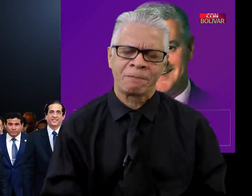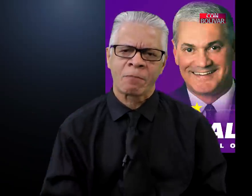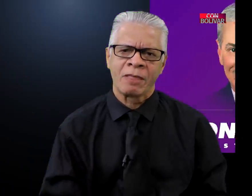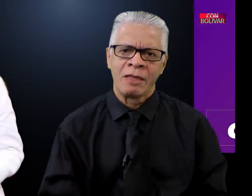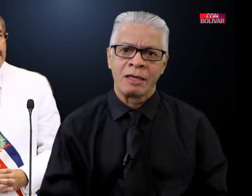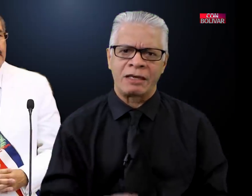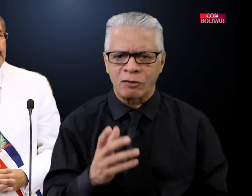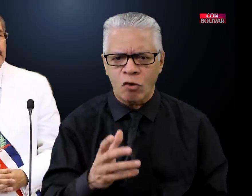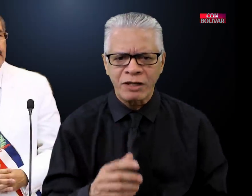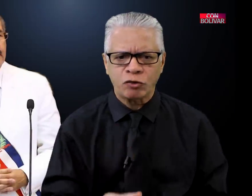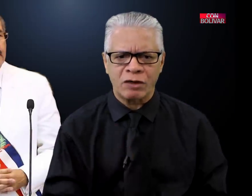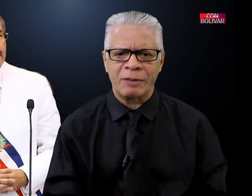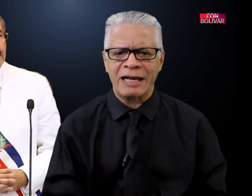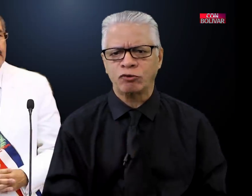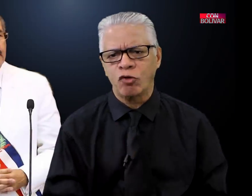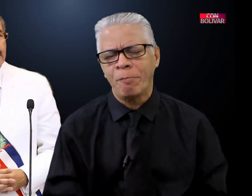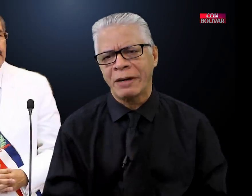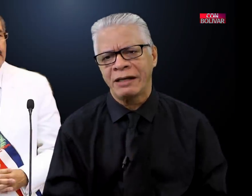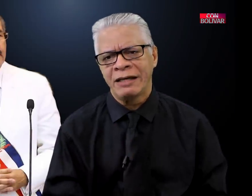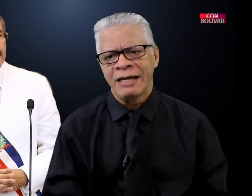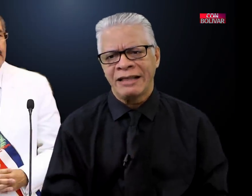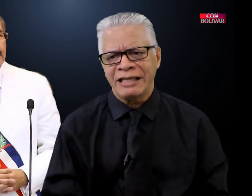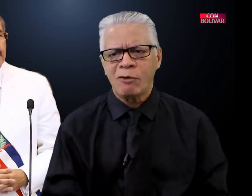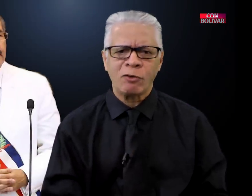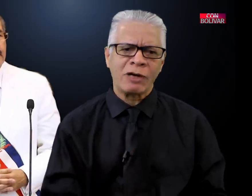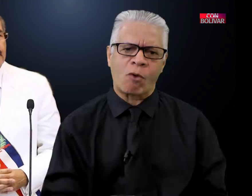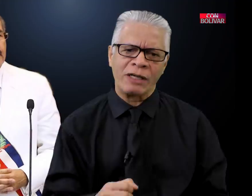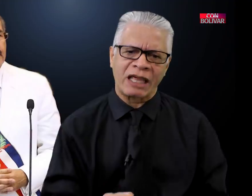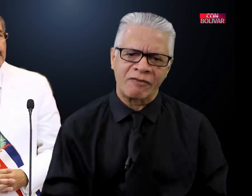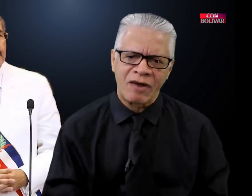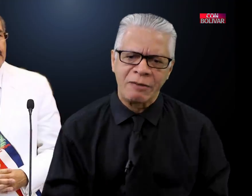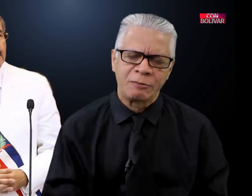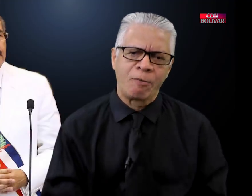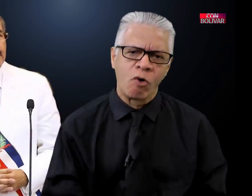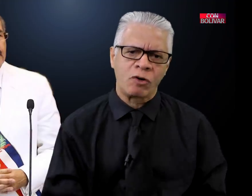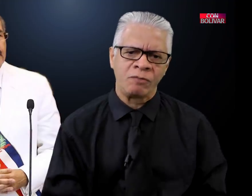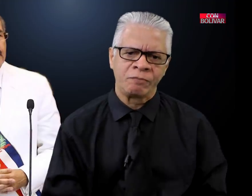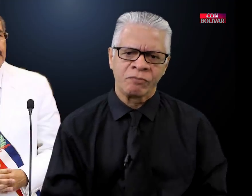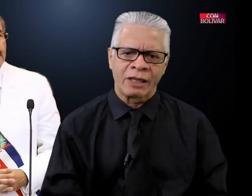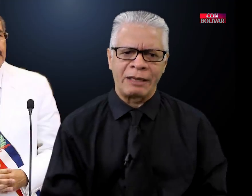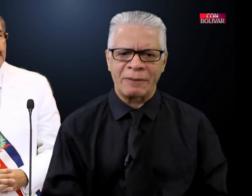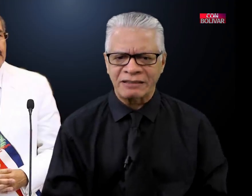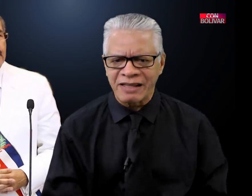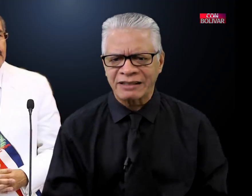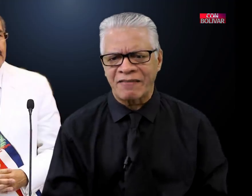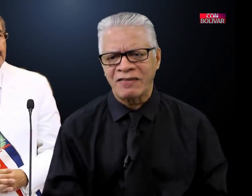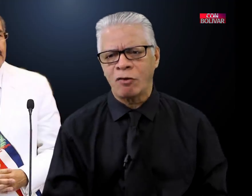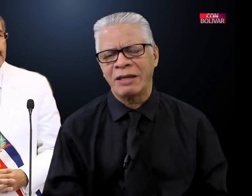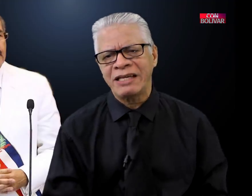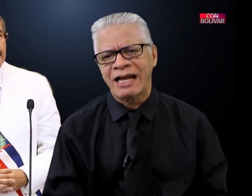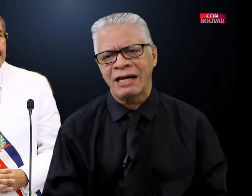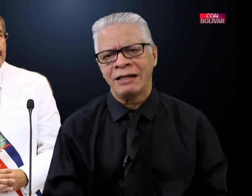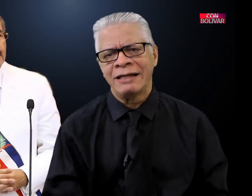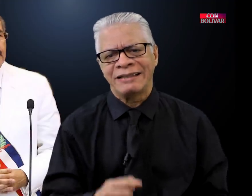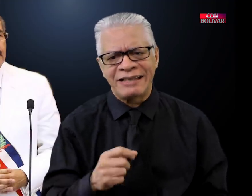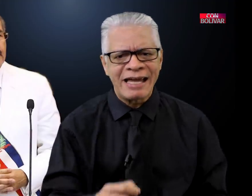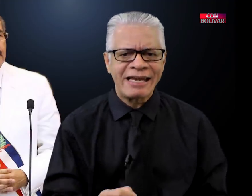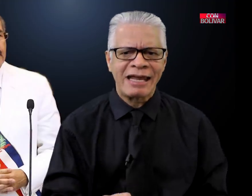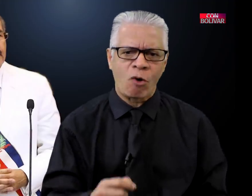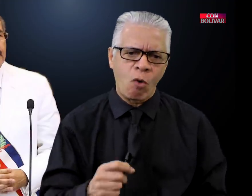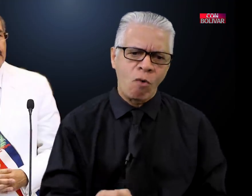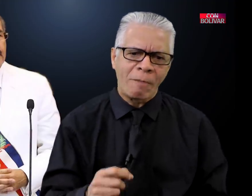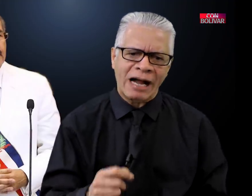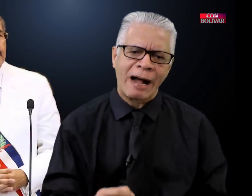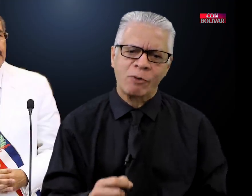dominicana, quien no quiso revelar su nombre, dijo en una cuenta de Facebook que el presidente Danilo Medina